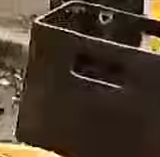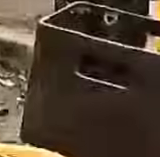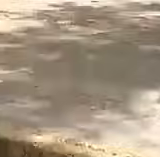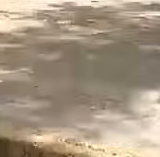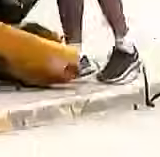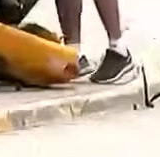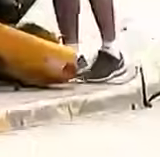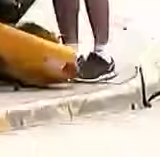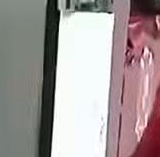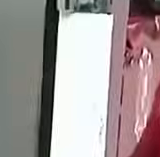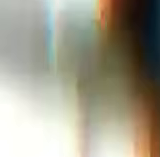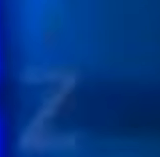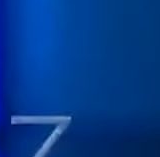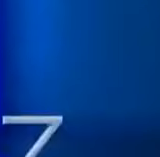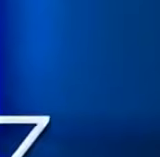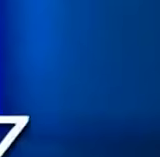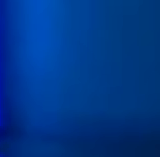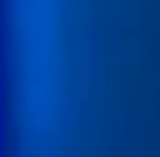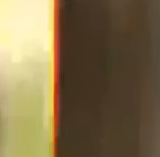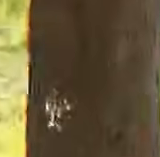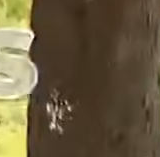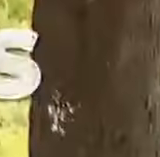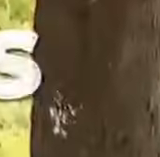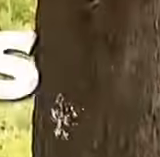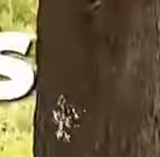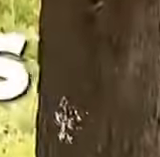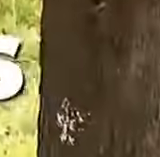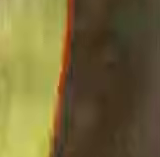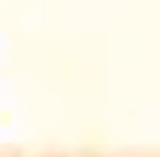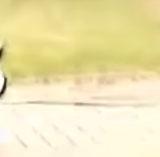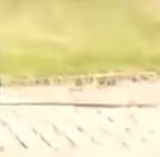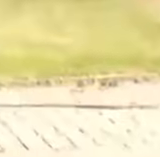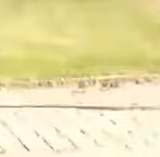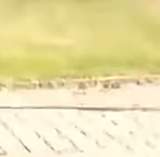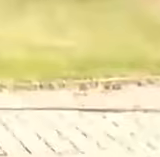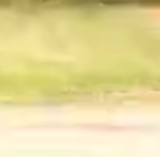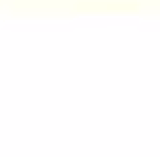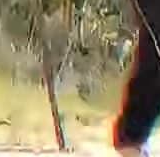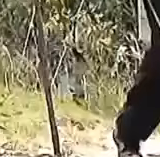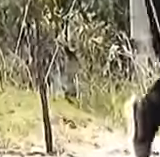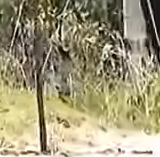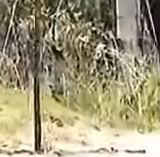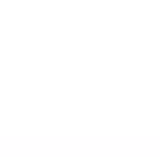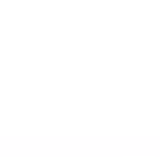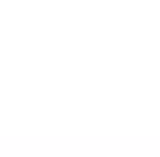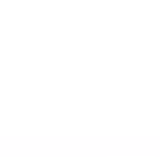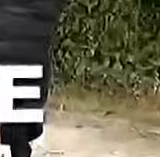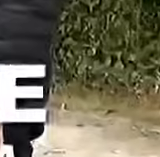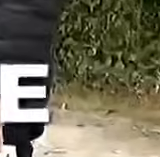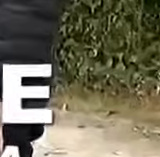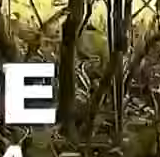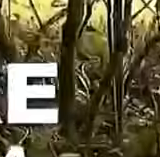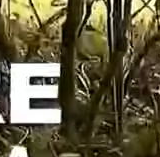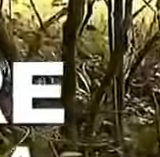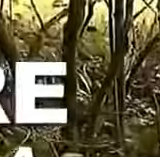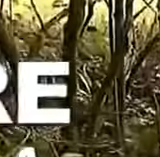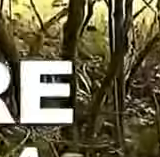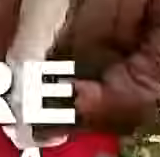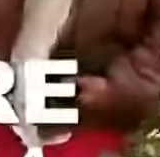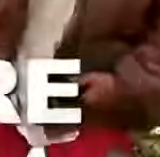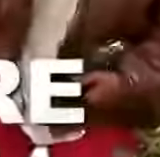En Televistazo en la comunidad escuchamos su voz. Informó para Ecuavisa. Informó para Ecuavisa. Estamos donde ocurre la